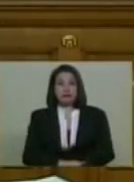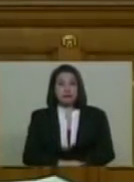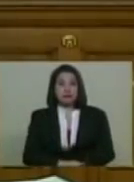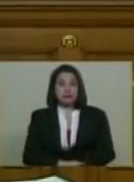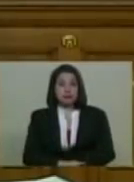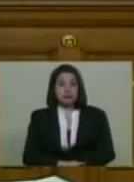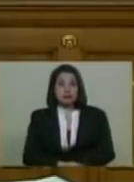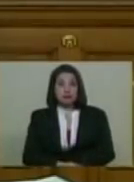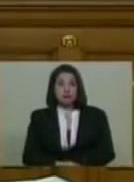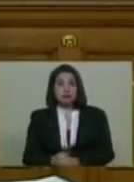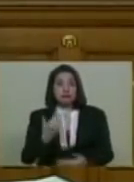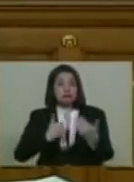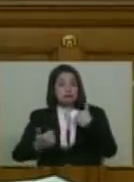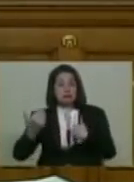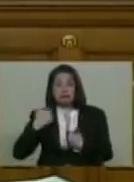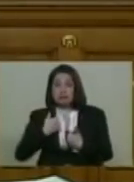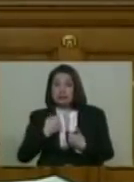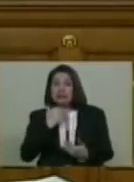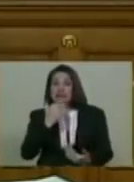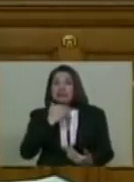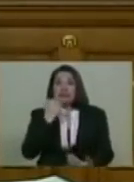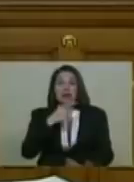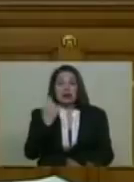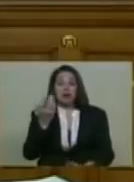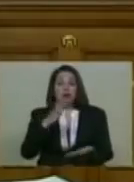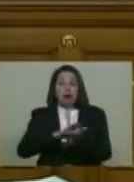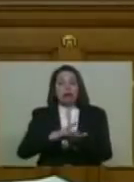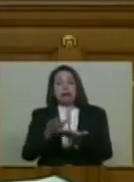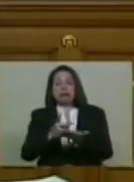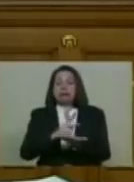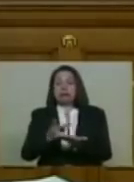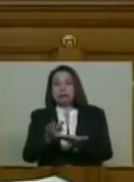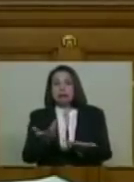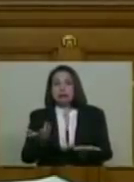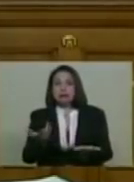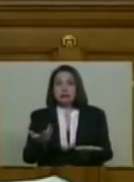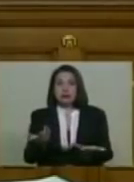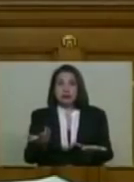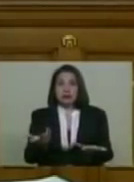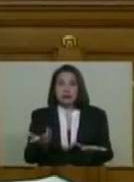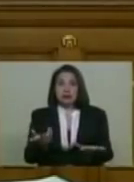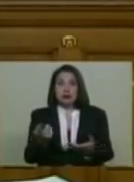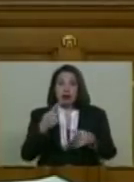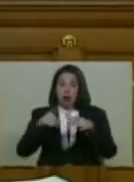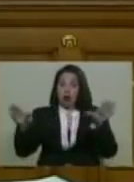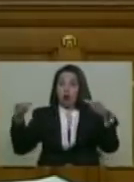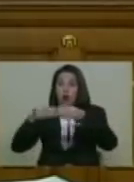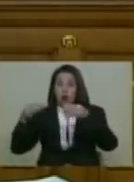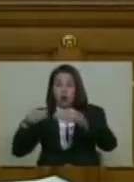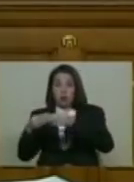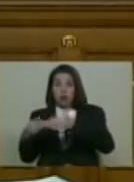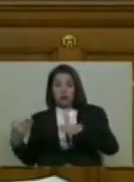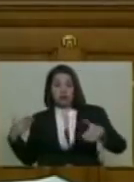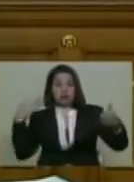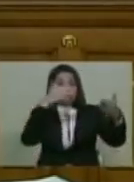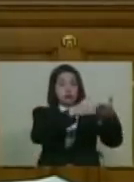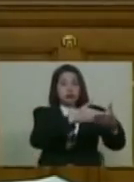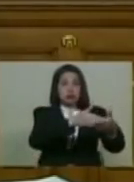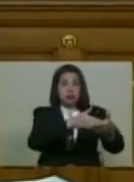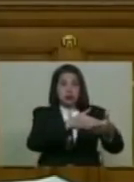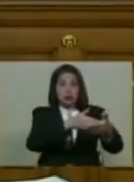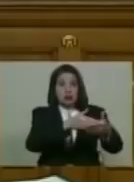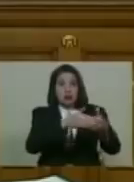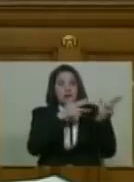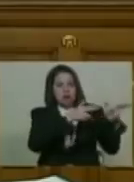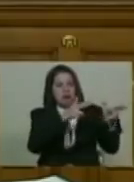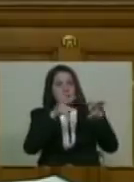heridos que se debaten entre la vida y la muerte y los grupos de comando tuvieron que actuar cayeron